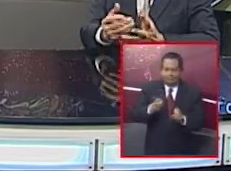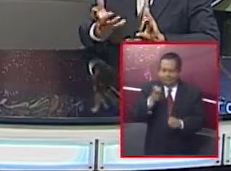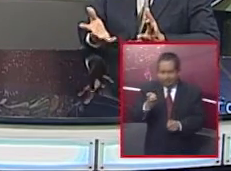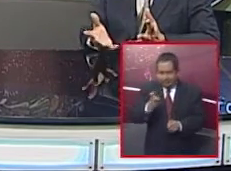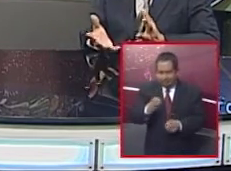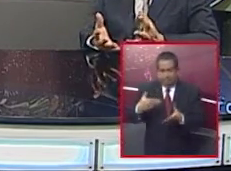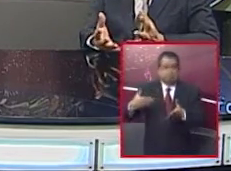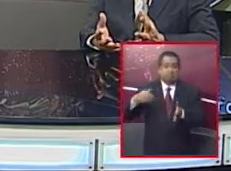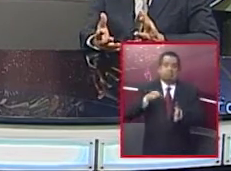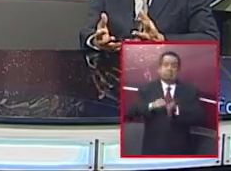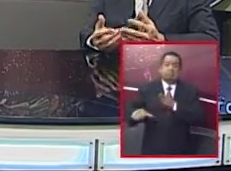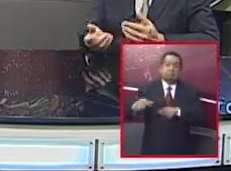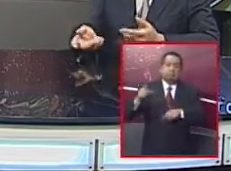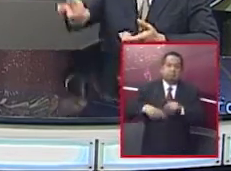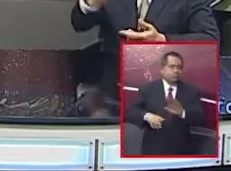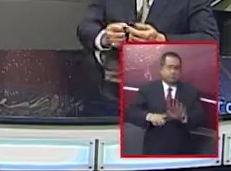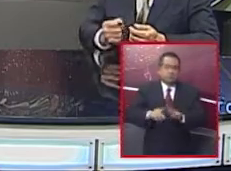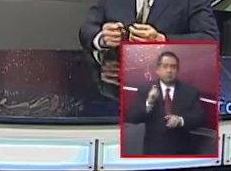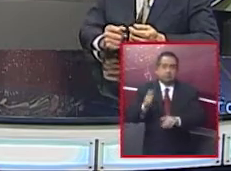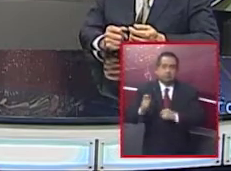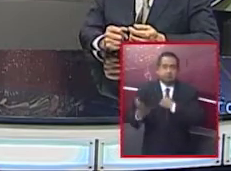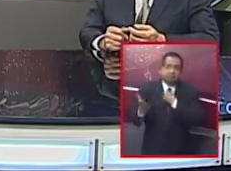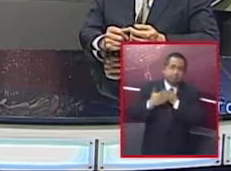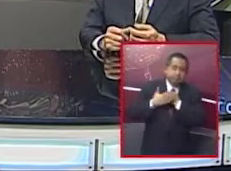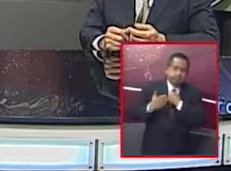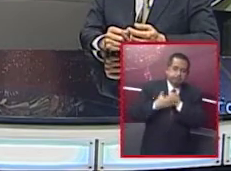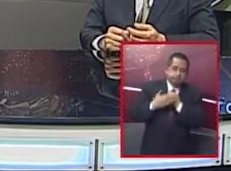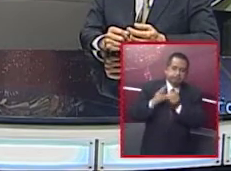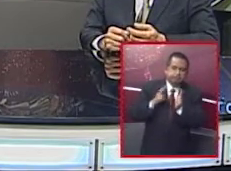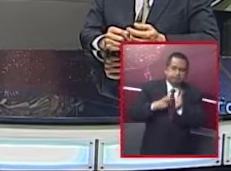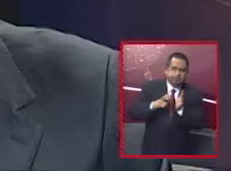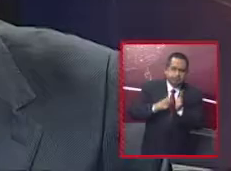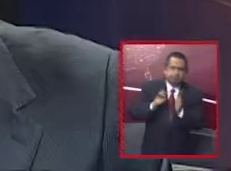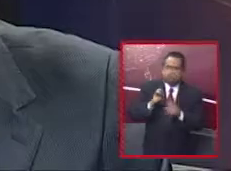pero son observaciones del presidente que obligaron a revisar